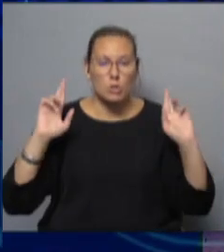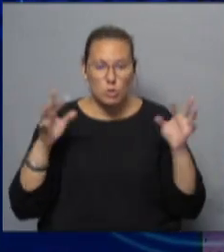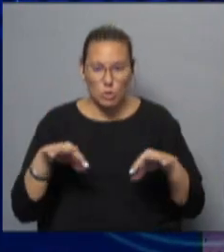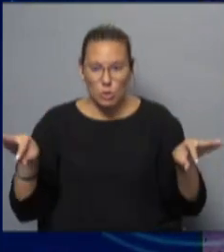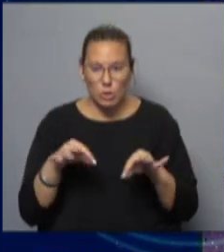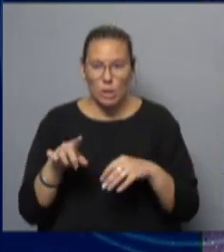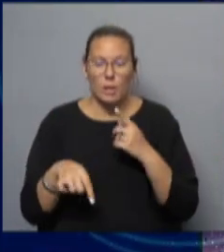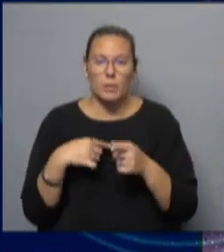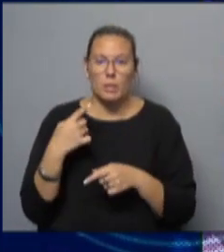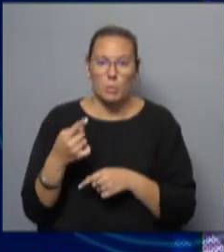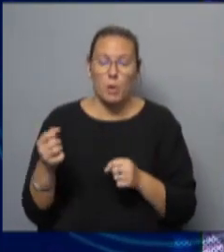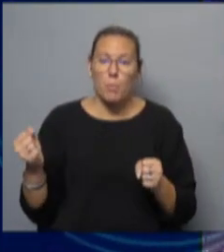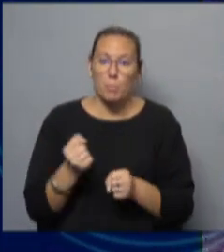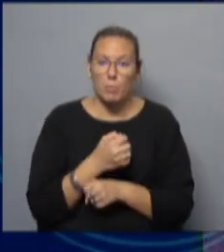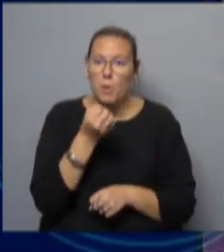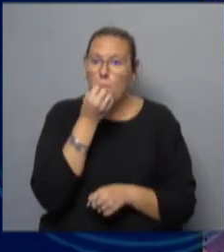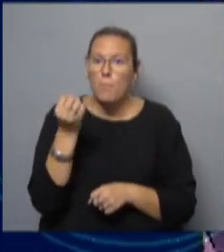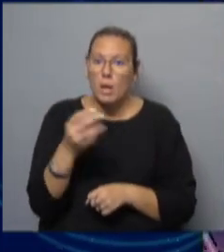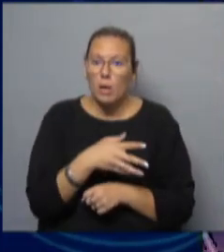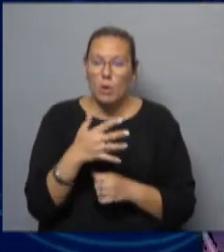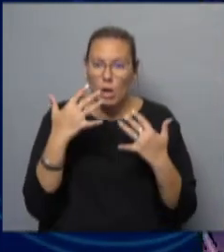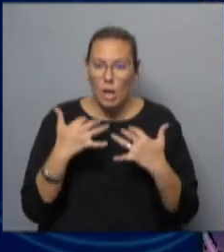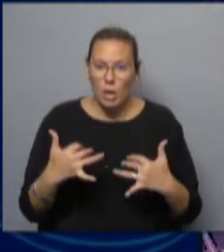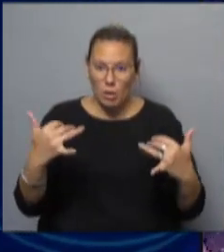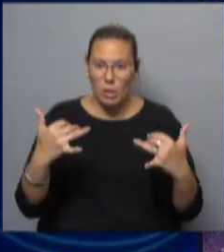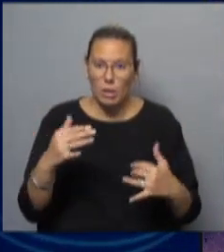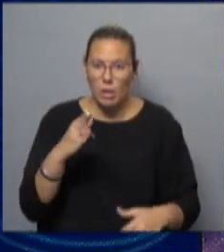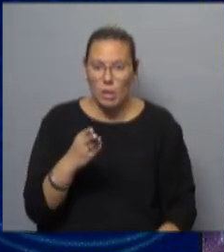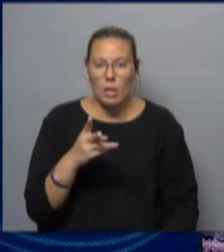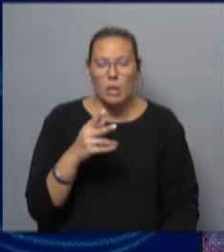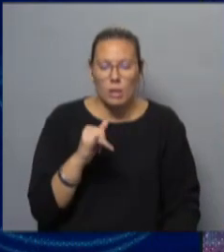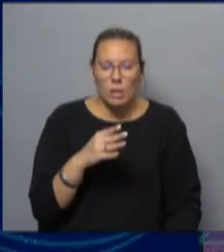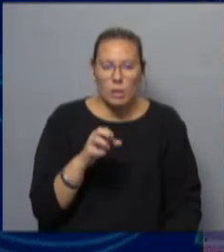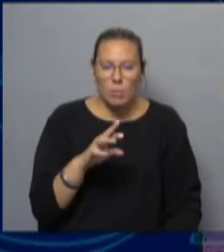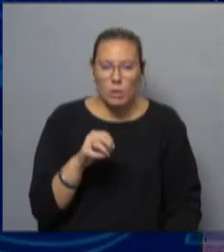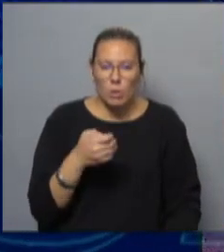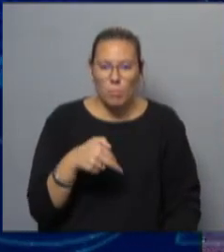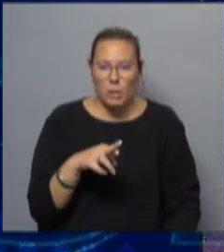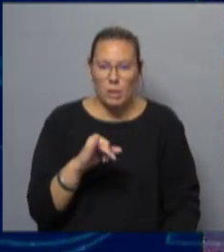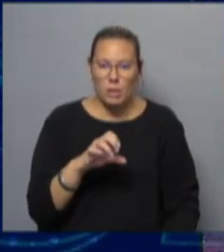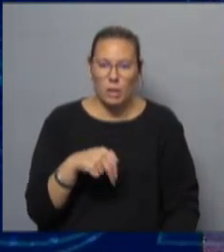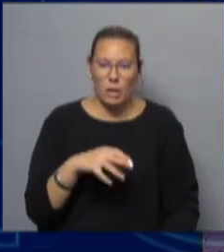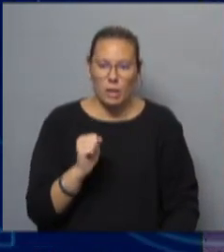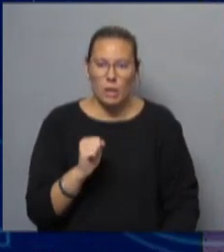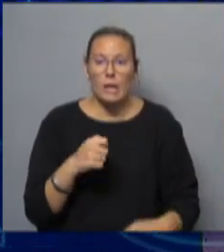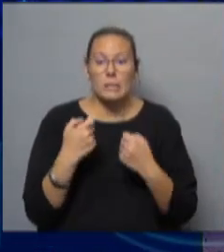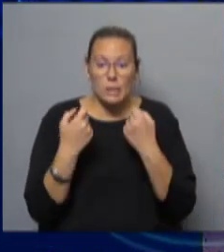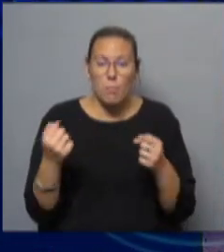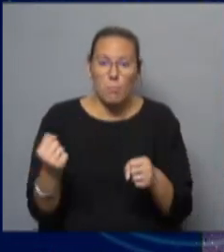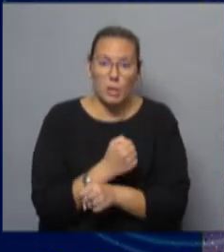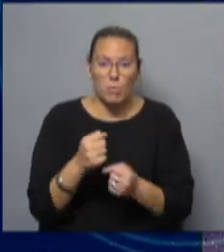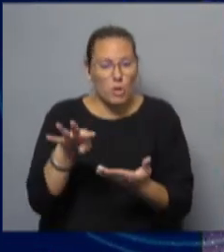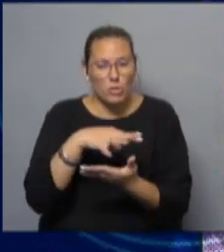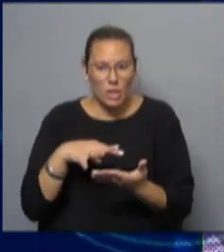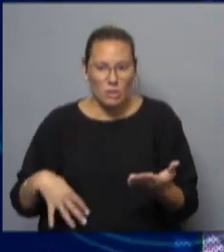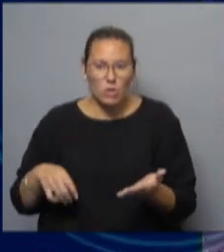otro lado el mejor el premio al mejor espectáculo de la escena iberoamericana que es un premio que se le da a los textos